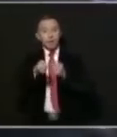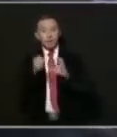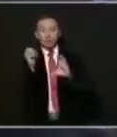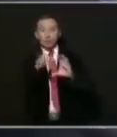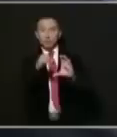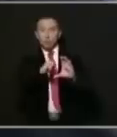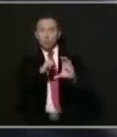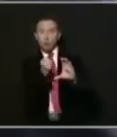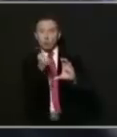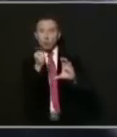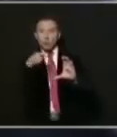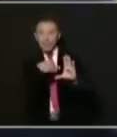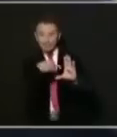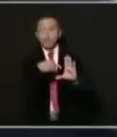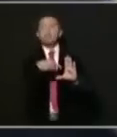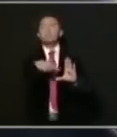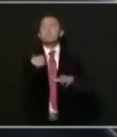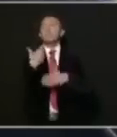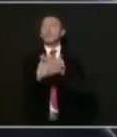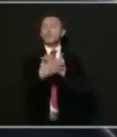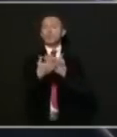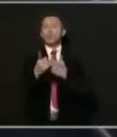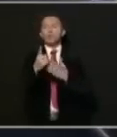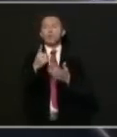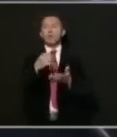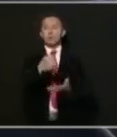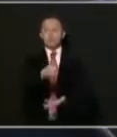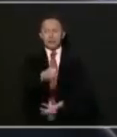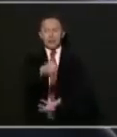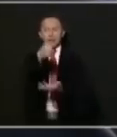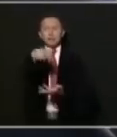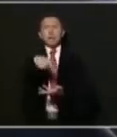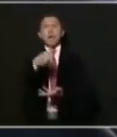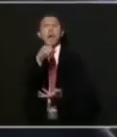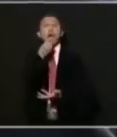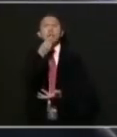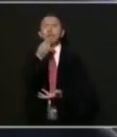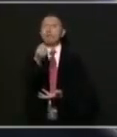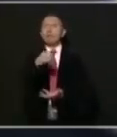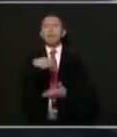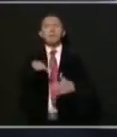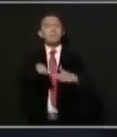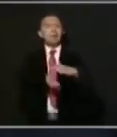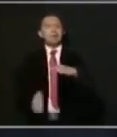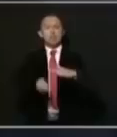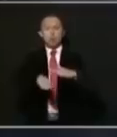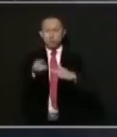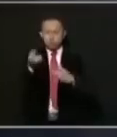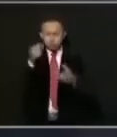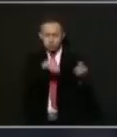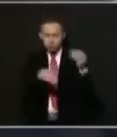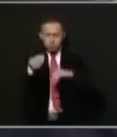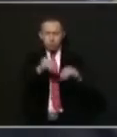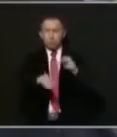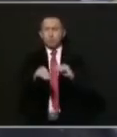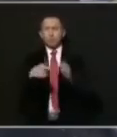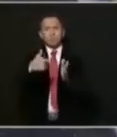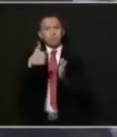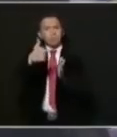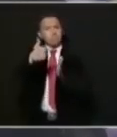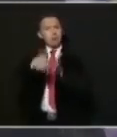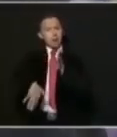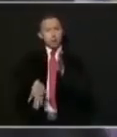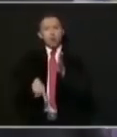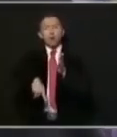distribuirá una canasta de alimentos básicos a precios bajos para combatir